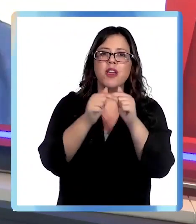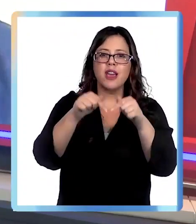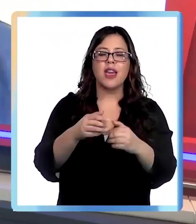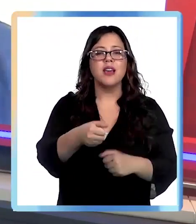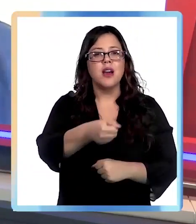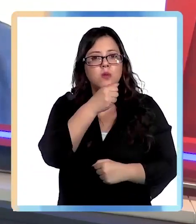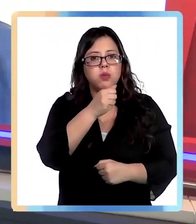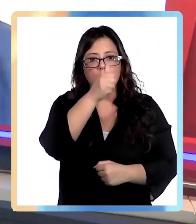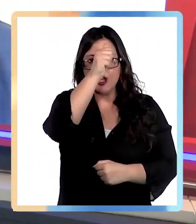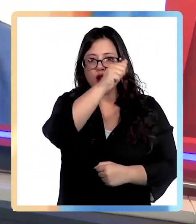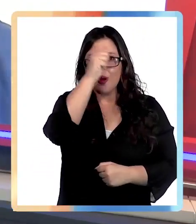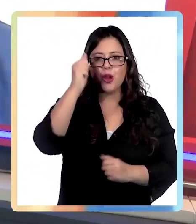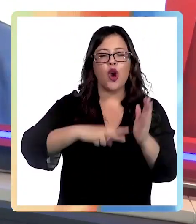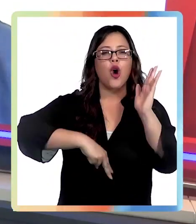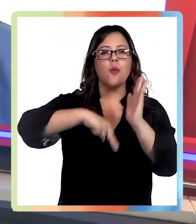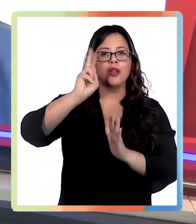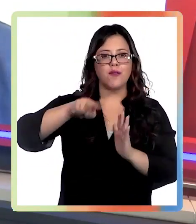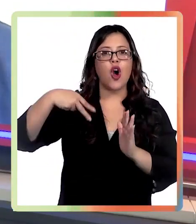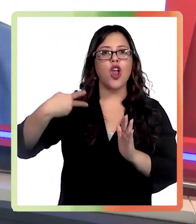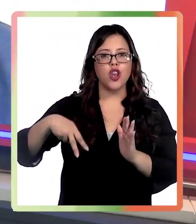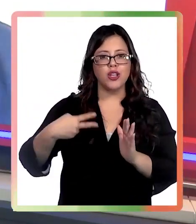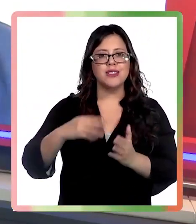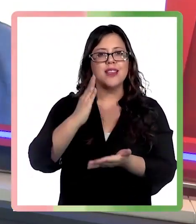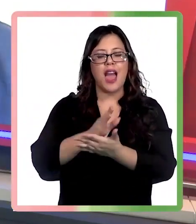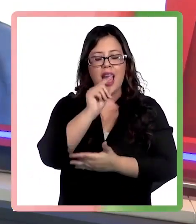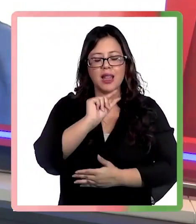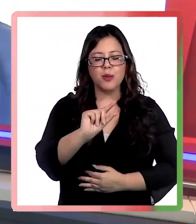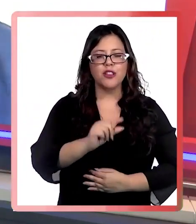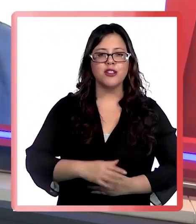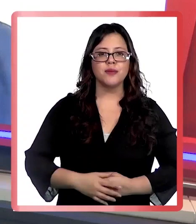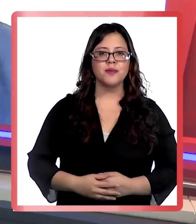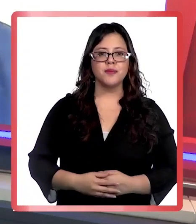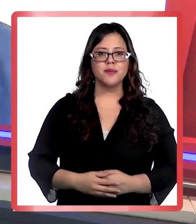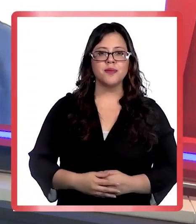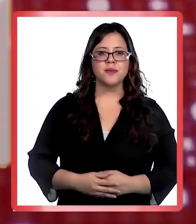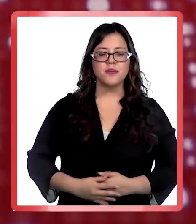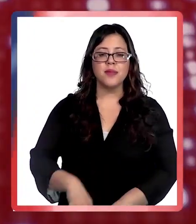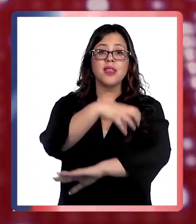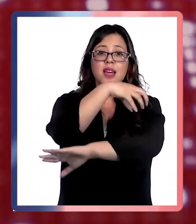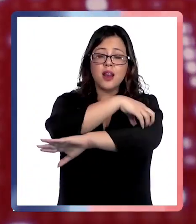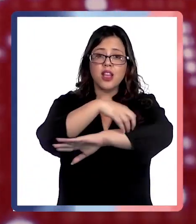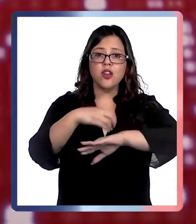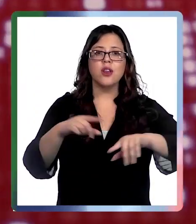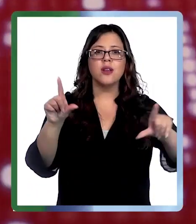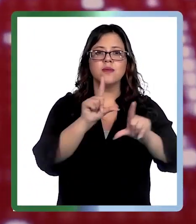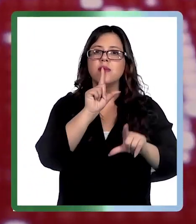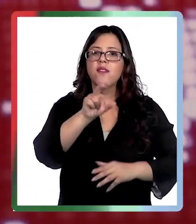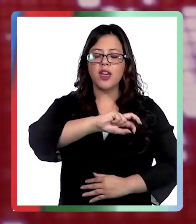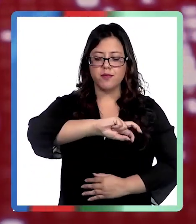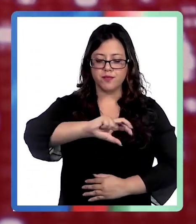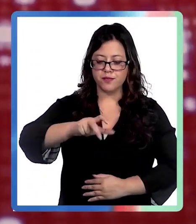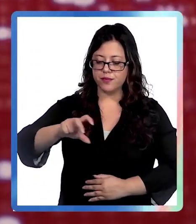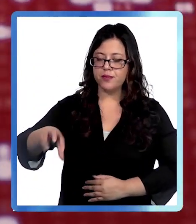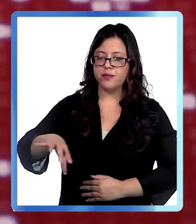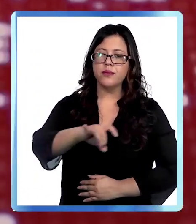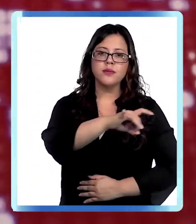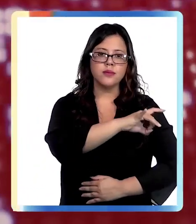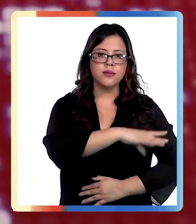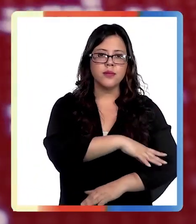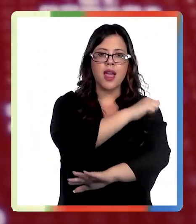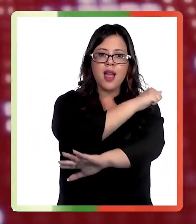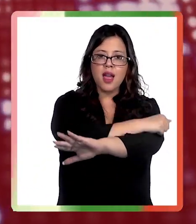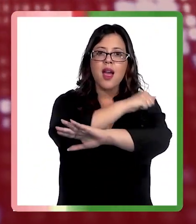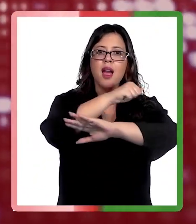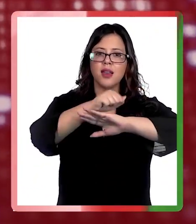acompañarnos en esta entrevista del domingo de Portavoz Noticias. Hasta pronto. Asociación Regional de Canales de Televisión